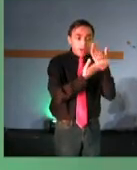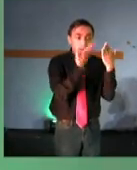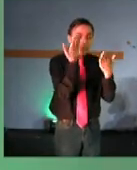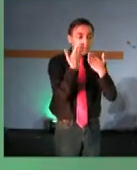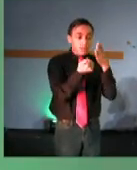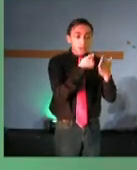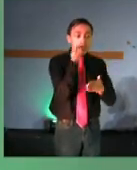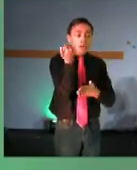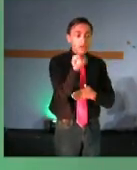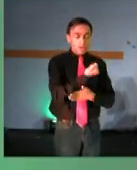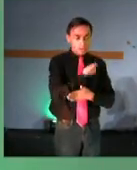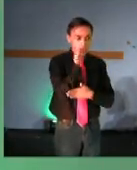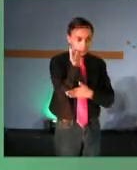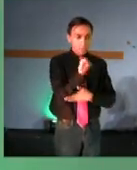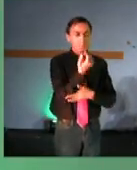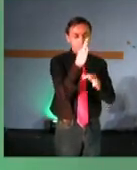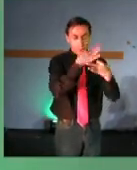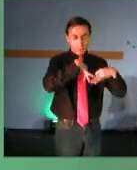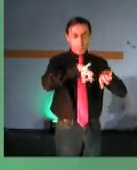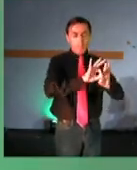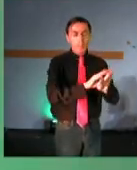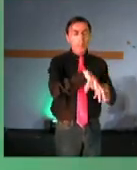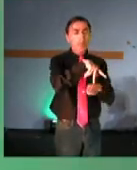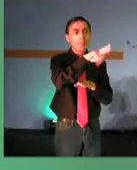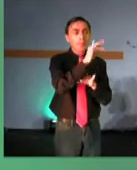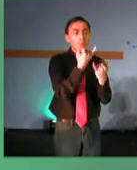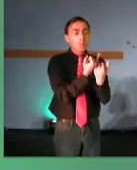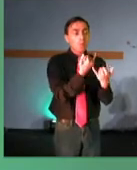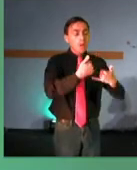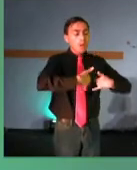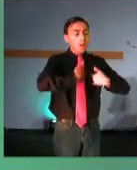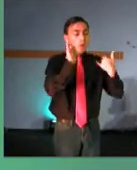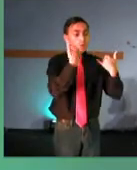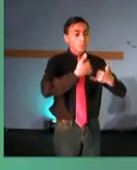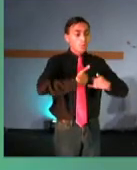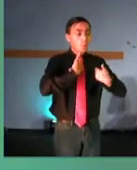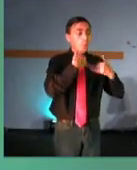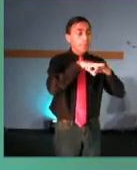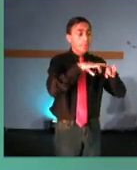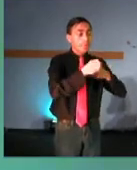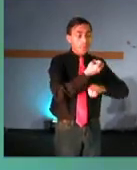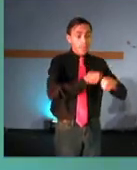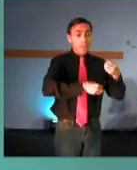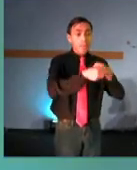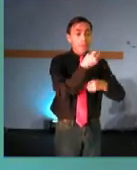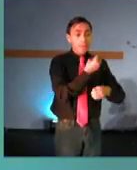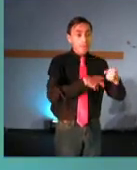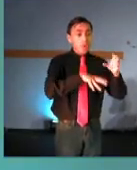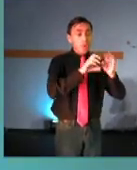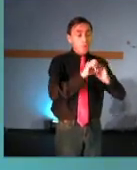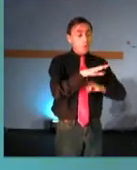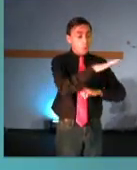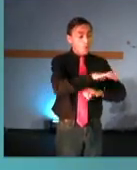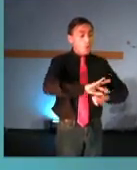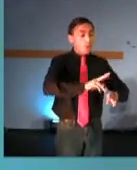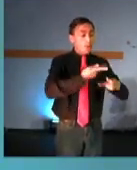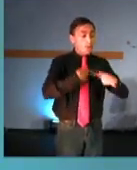un protagonismo espectacular, pero también los jóvenes obreros y los jóvenes de los barrios.